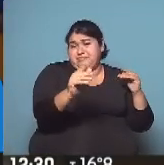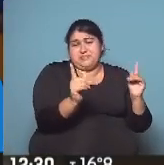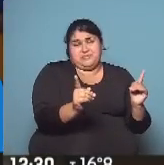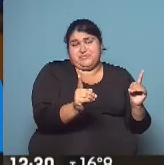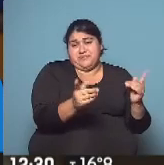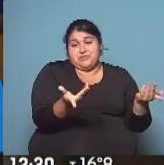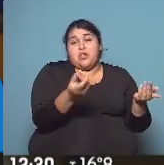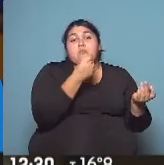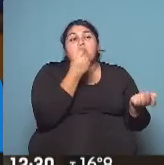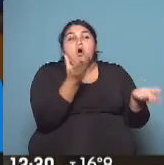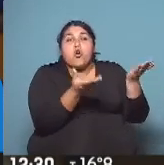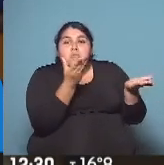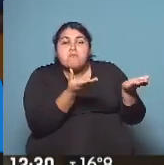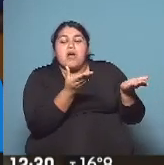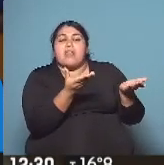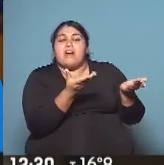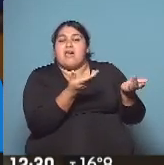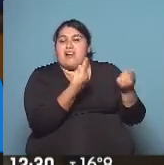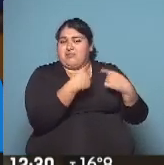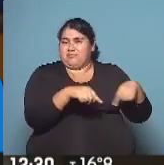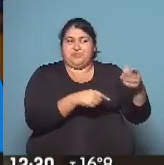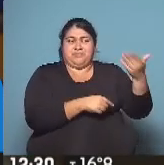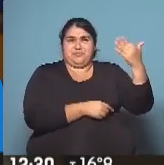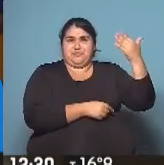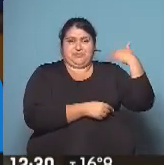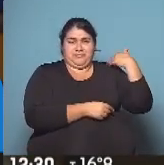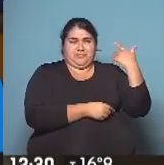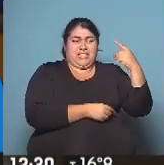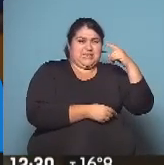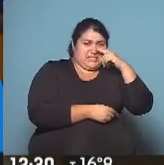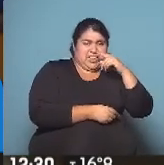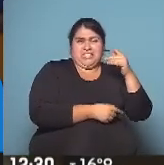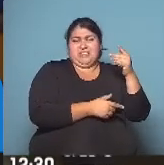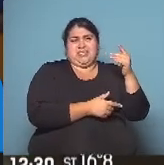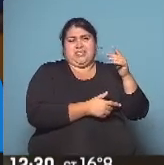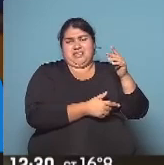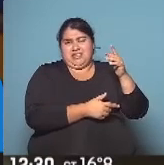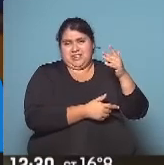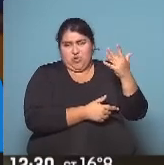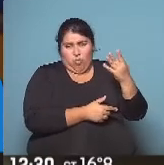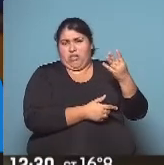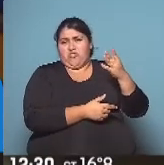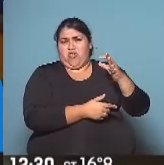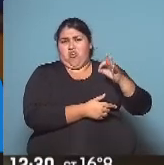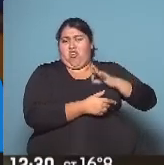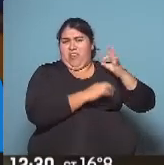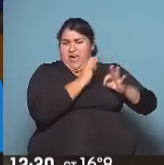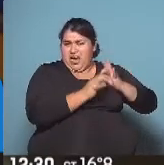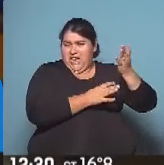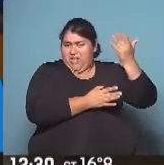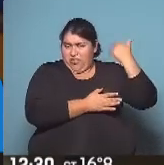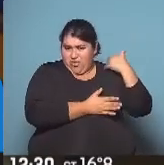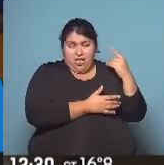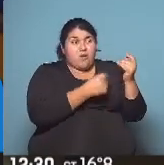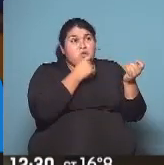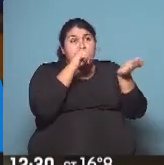pasado con el crecimiento económico argentino en las últimas 3, 4, 5, 7 décadas, el número que uno quiera, y lo compara contra incluso países de la región, ni siquiera países del